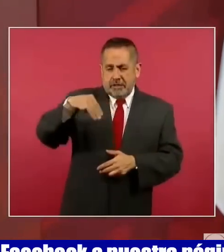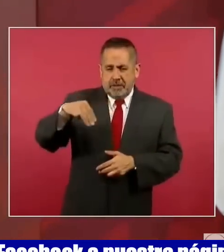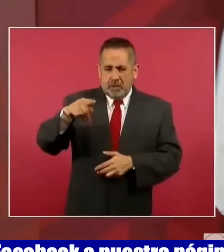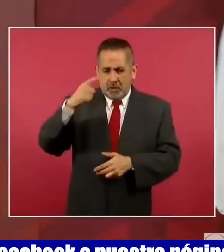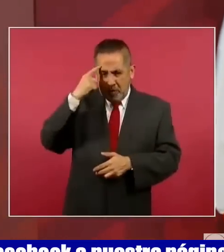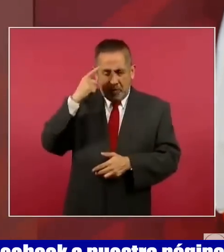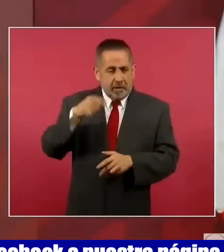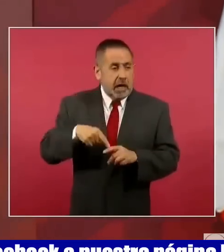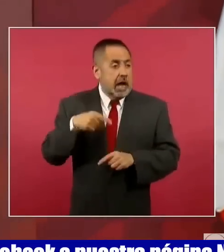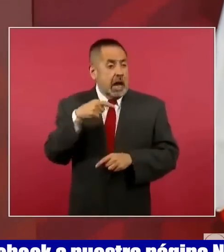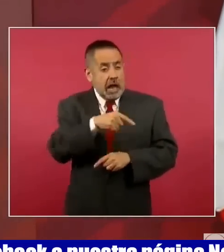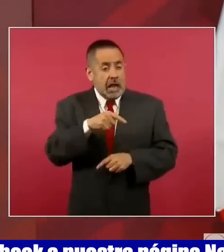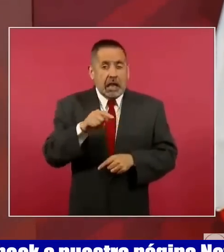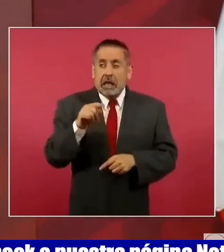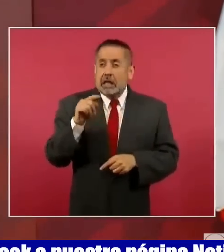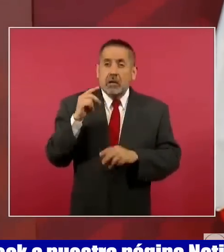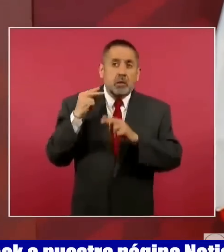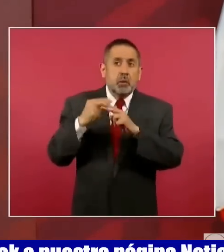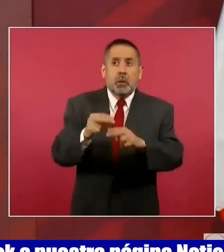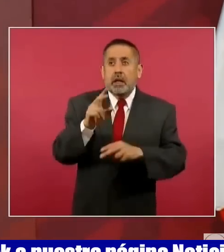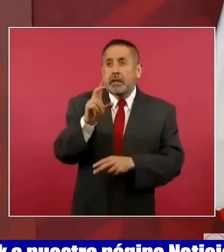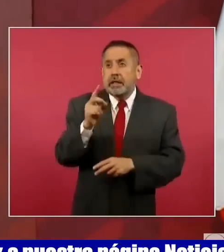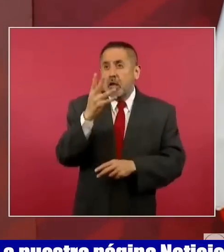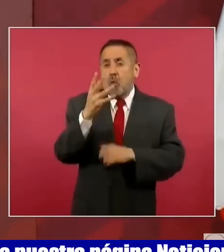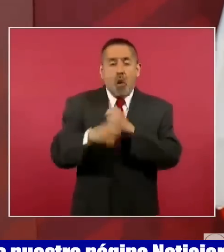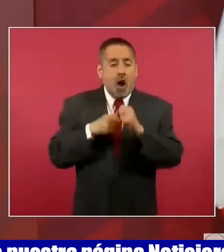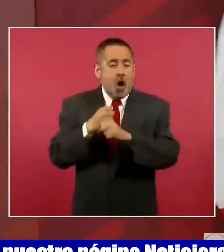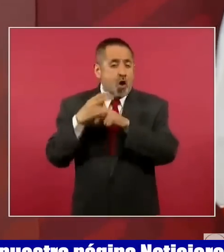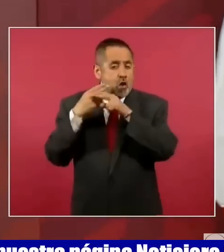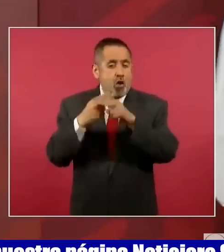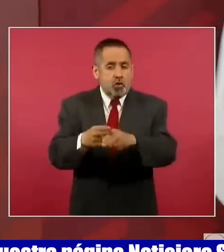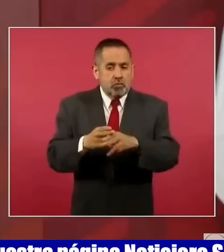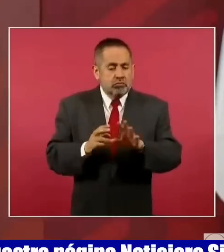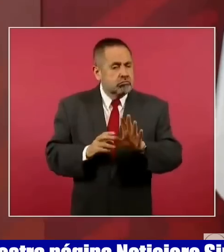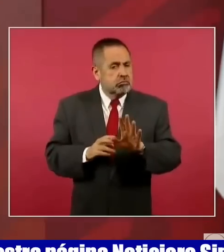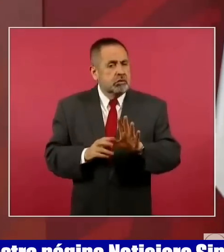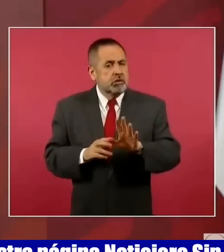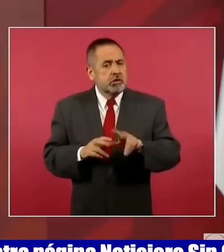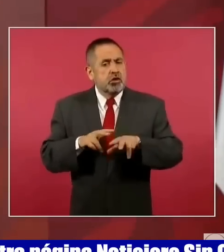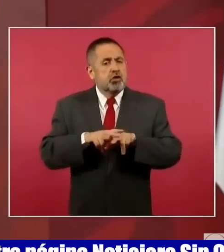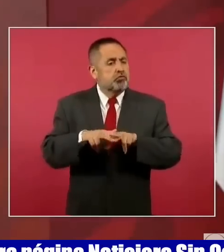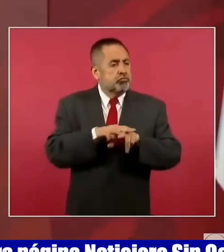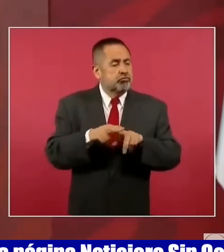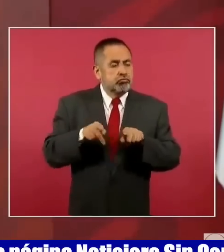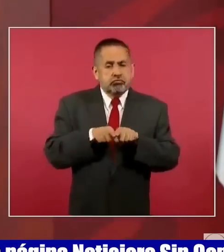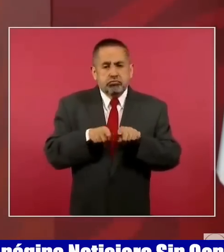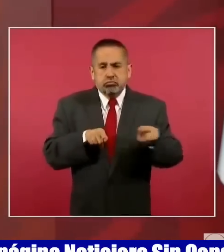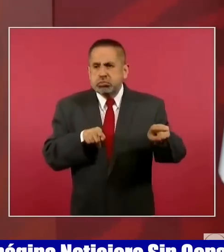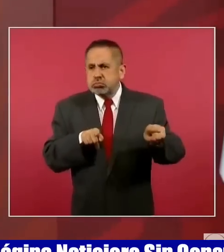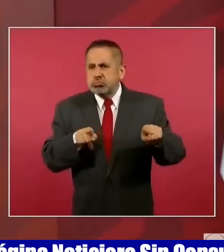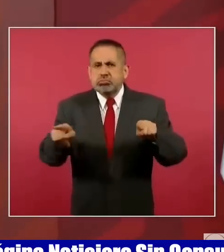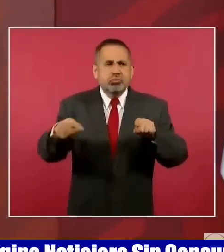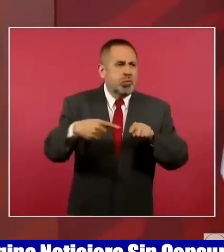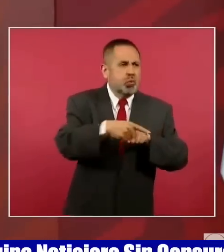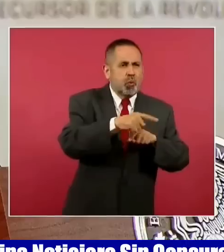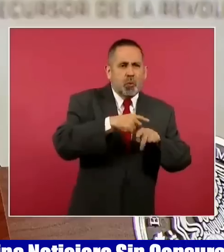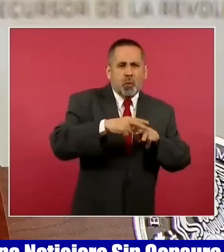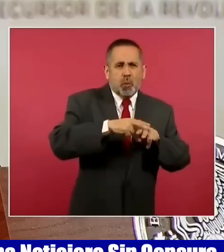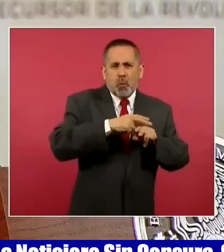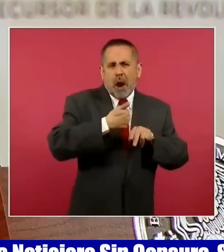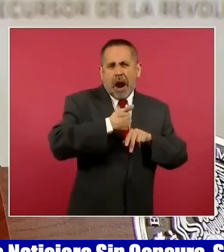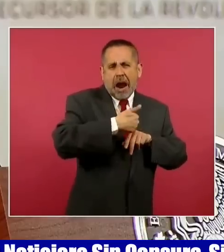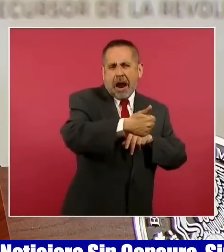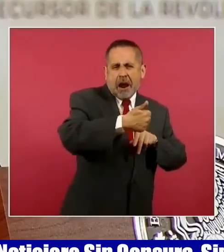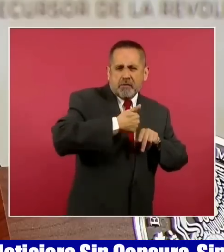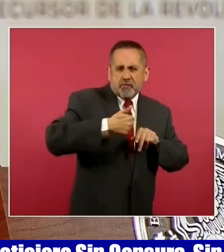o el de la comunicación, eso sí, los llenaron y se usan para proteger a las empresas particulares y extranjeras contra las empresas